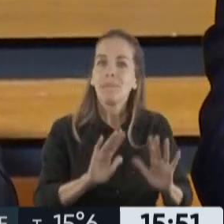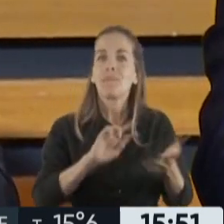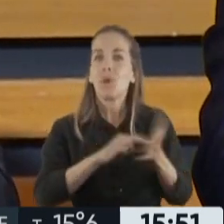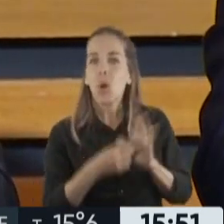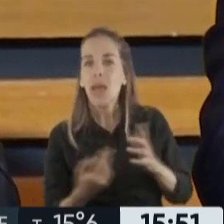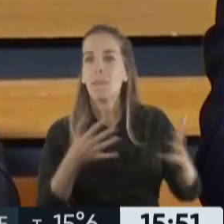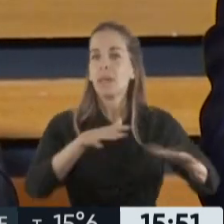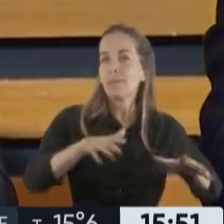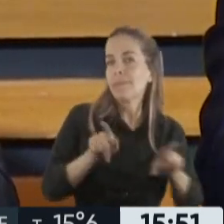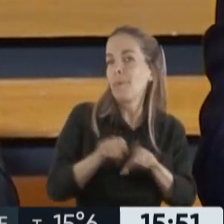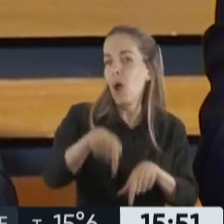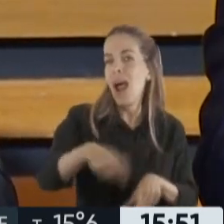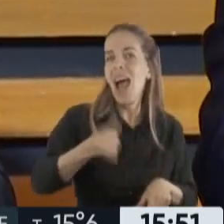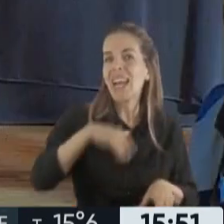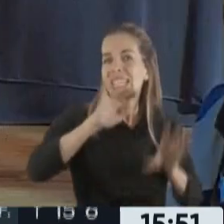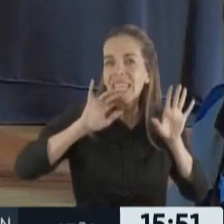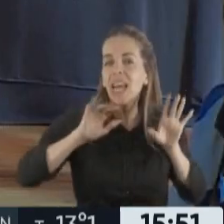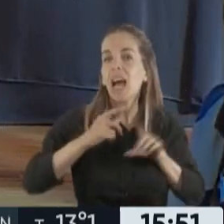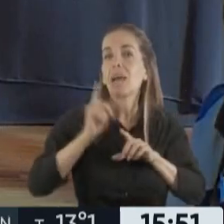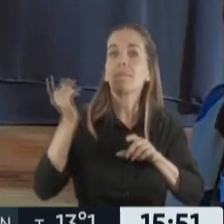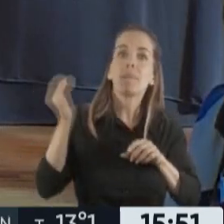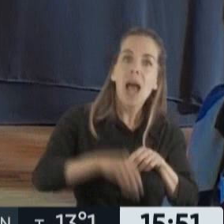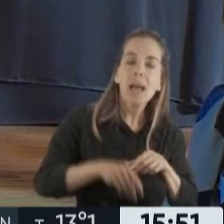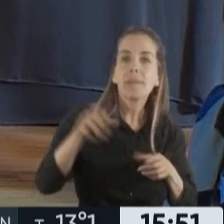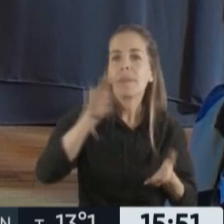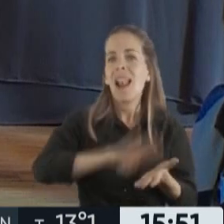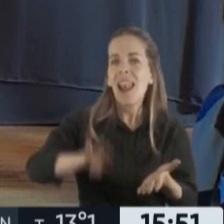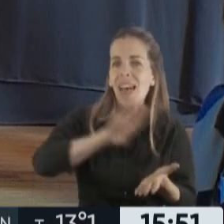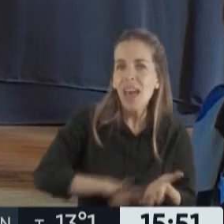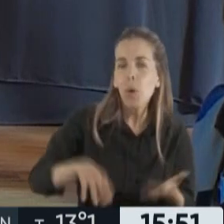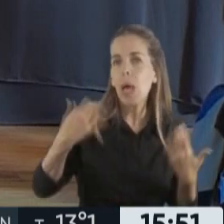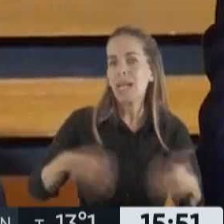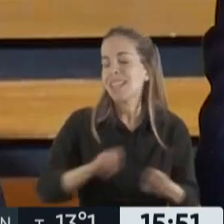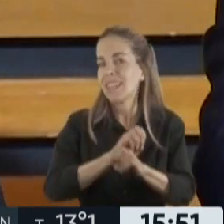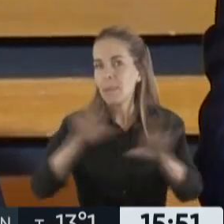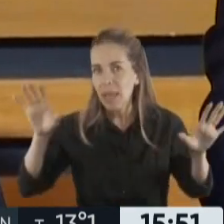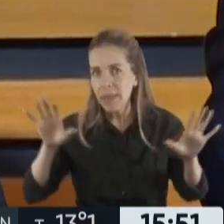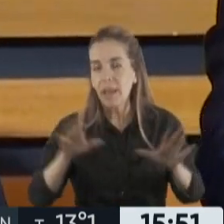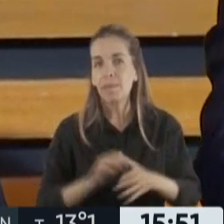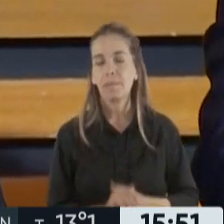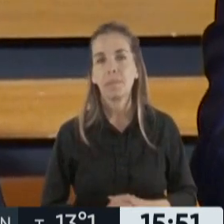además había caído en un proceso de endeudamiento tenebroso,